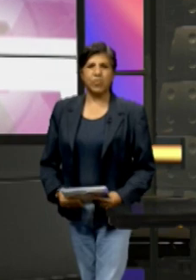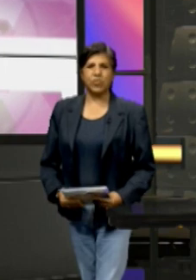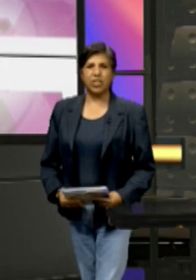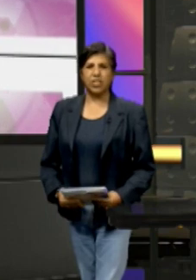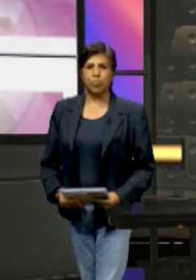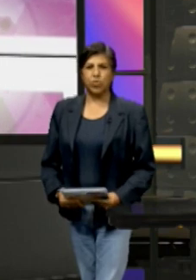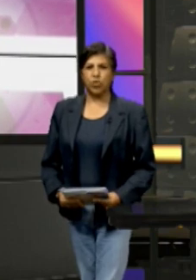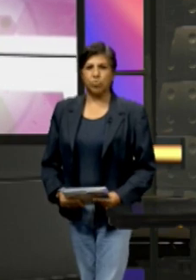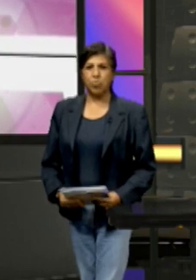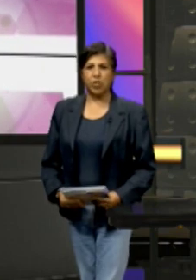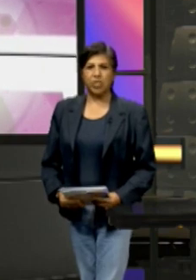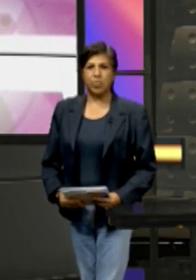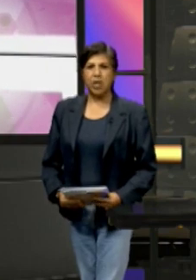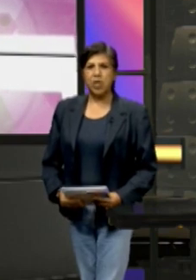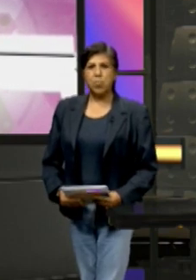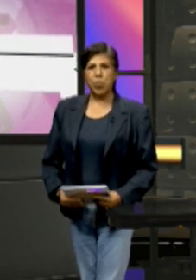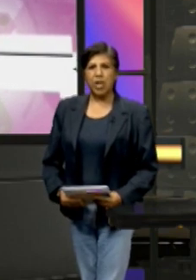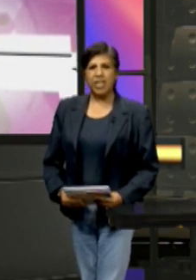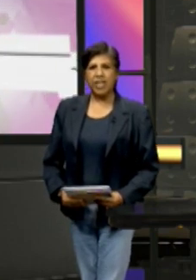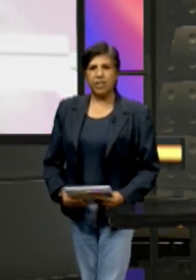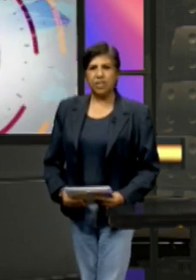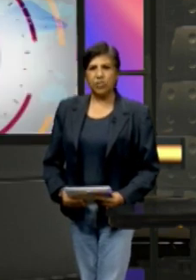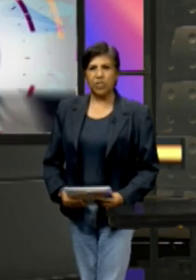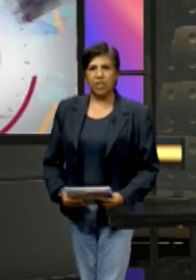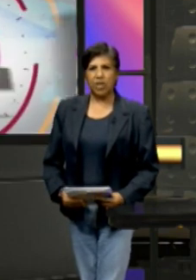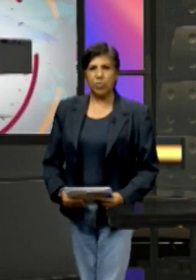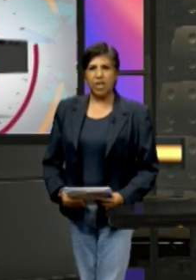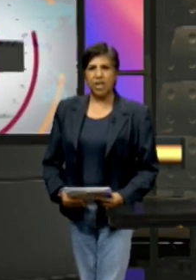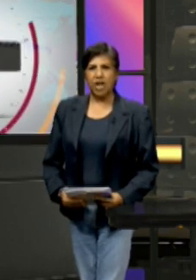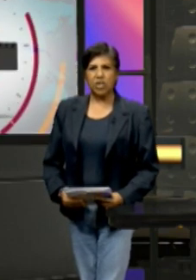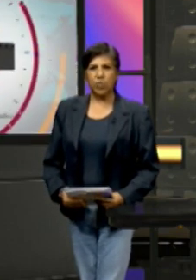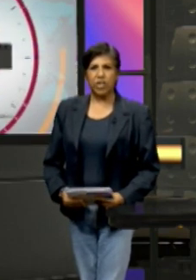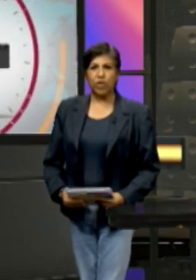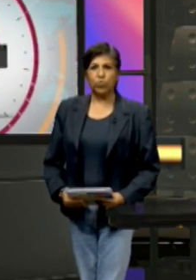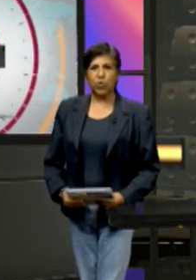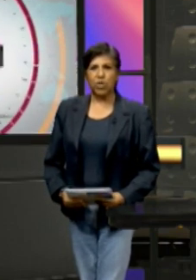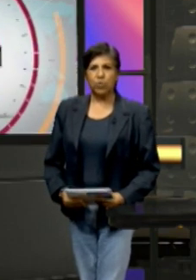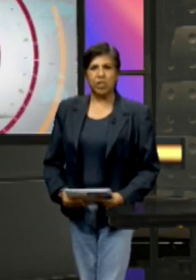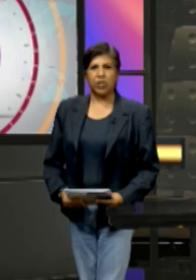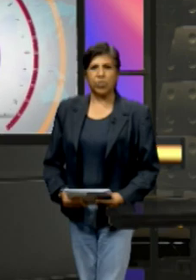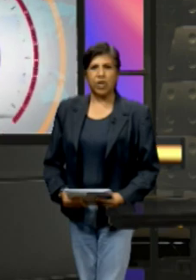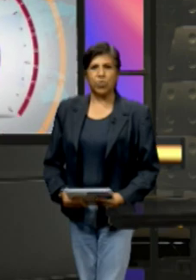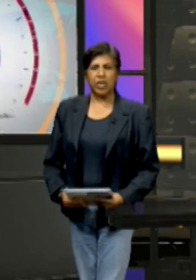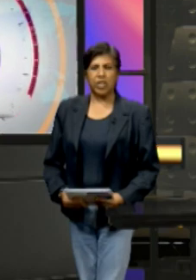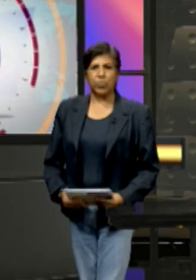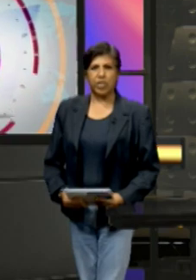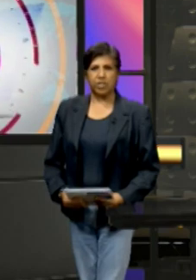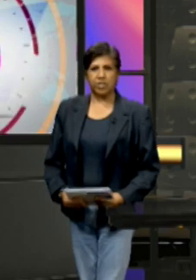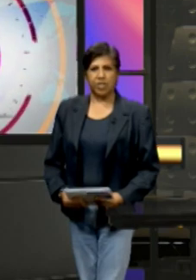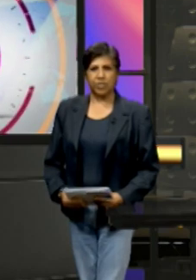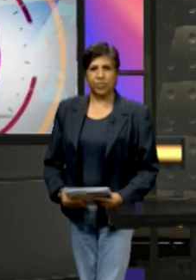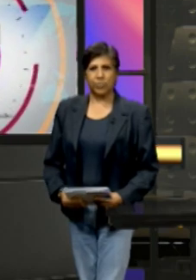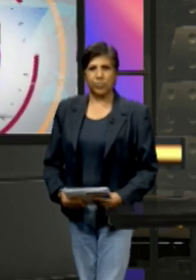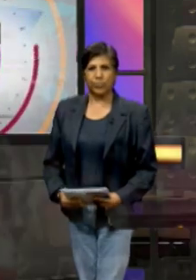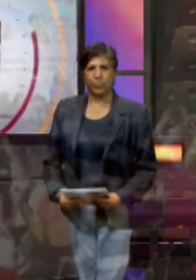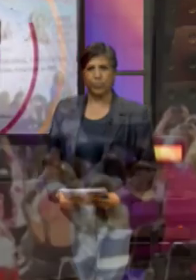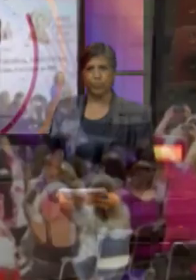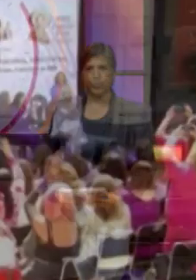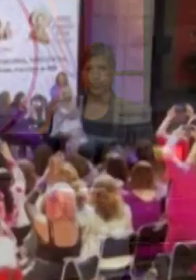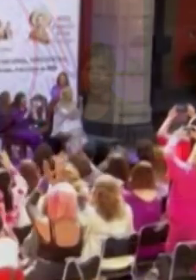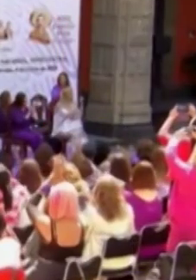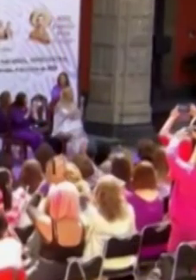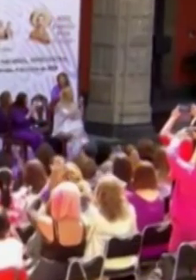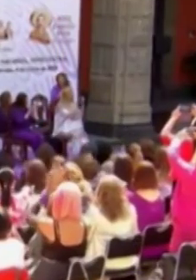República encabezó la ceremonia conmemorativa por el Día Internacional de la Mujer, acto al que acudió la gobernadora Lorena Cuellar Cisneros.